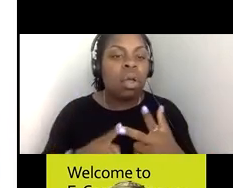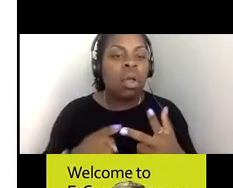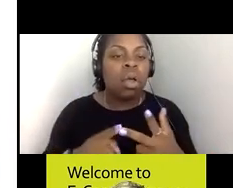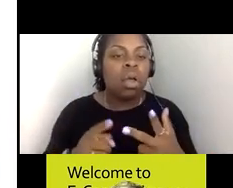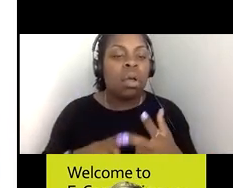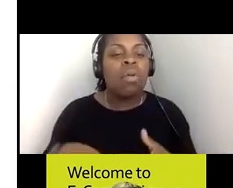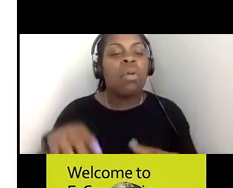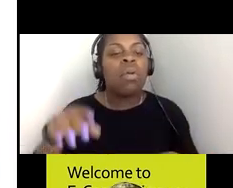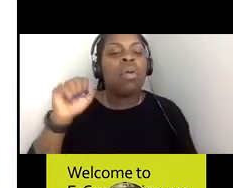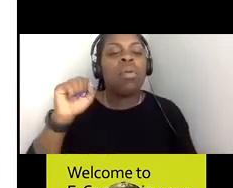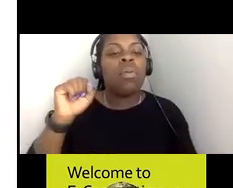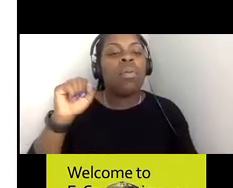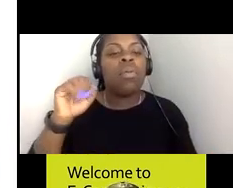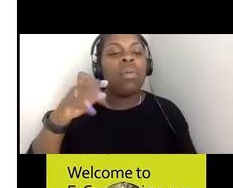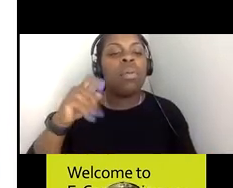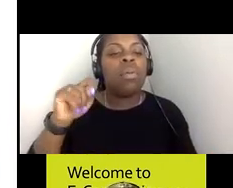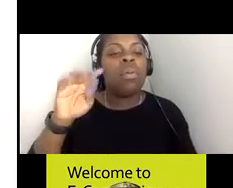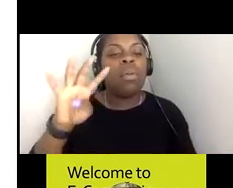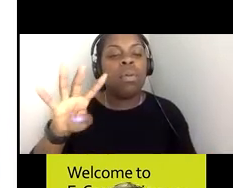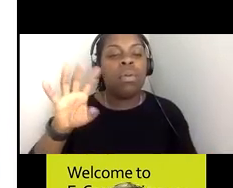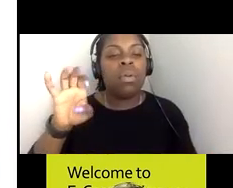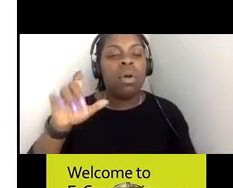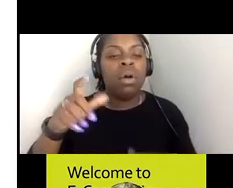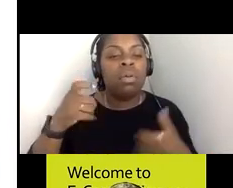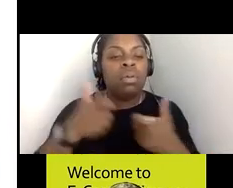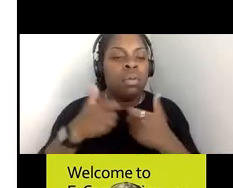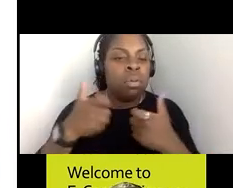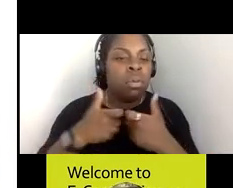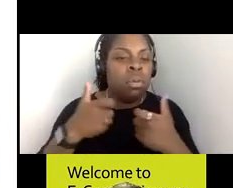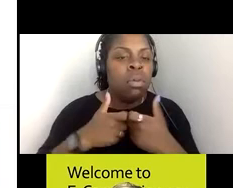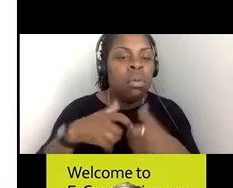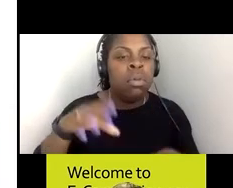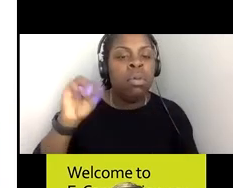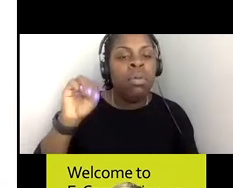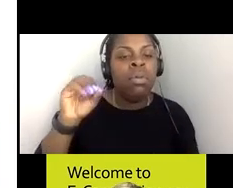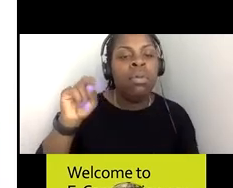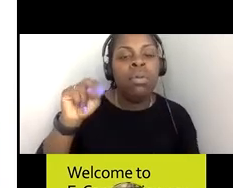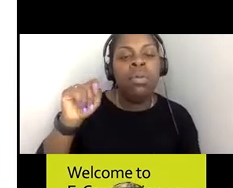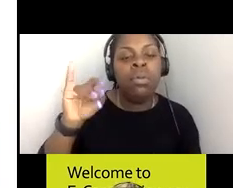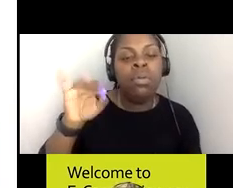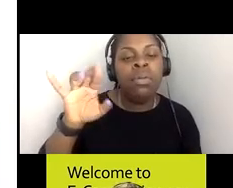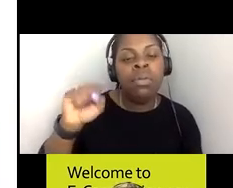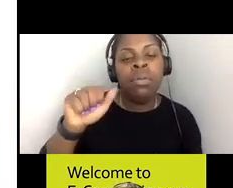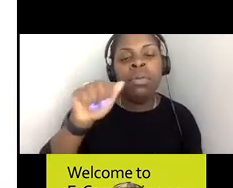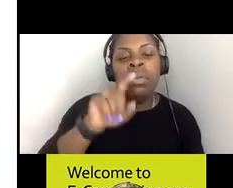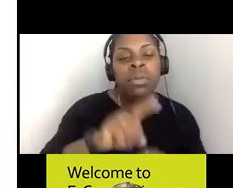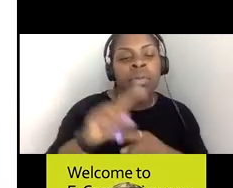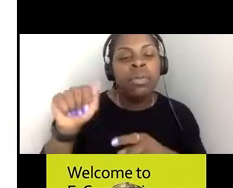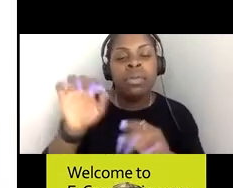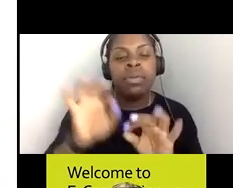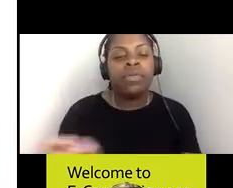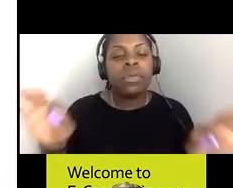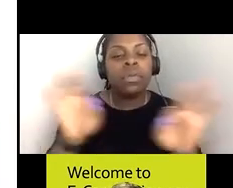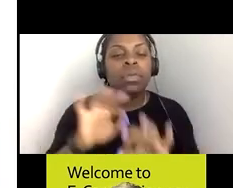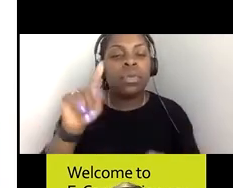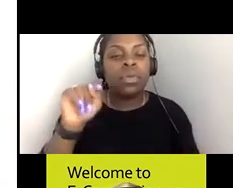una base de datos que es en contra a todos los algoritmos que existen y las